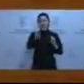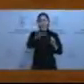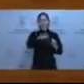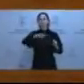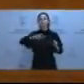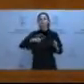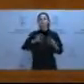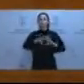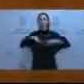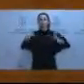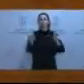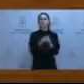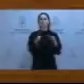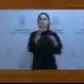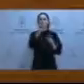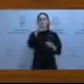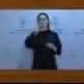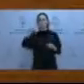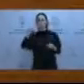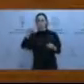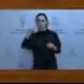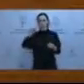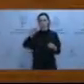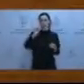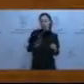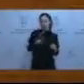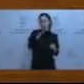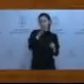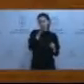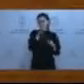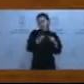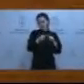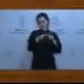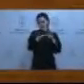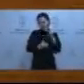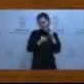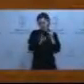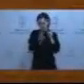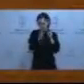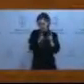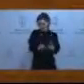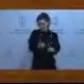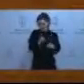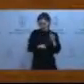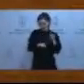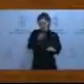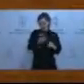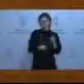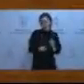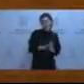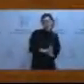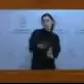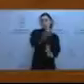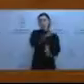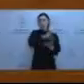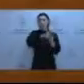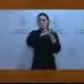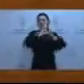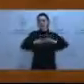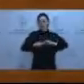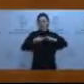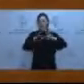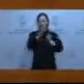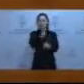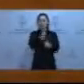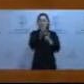global en 2015 de medio-bajo, empeorando respecto a la anterior aplicación y dejando un